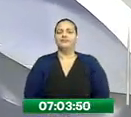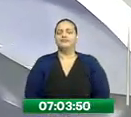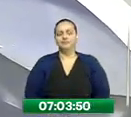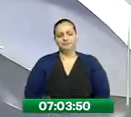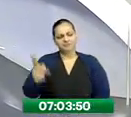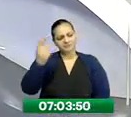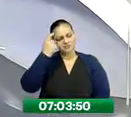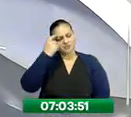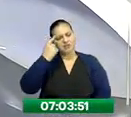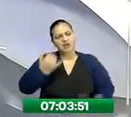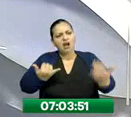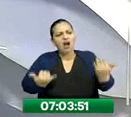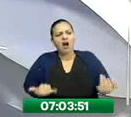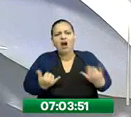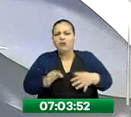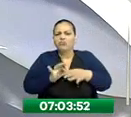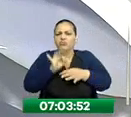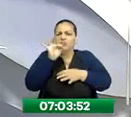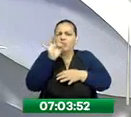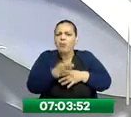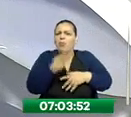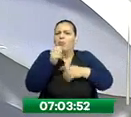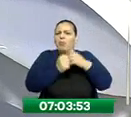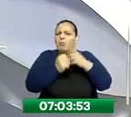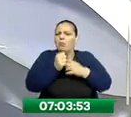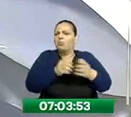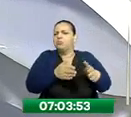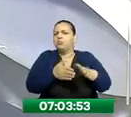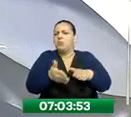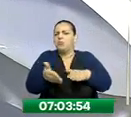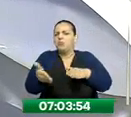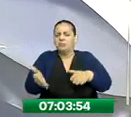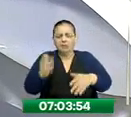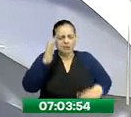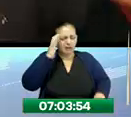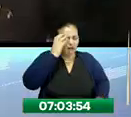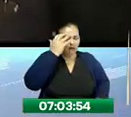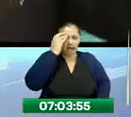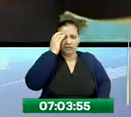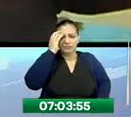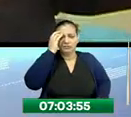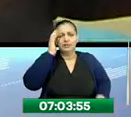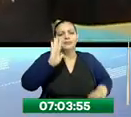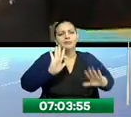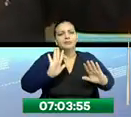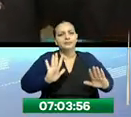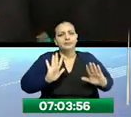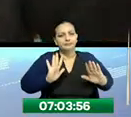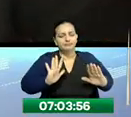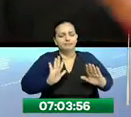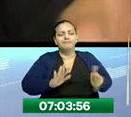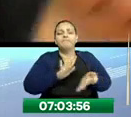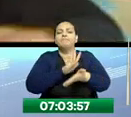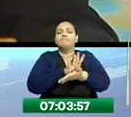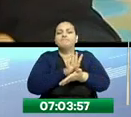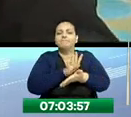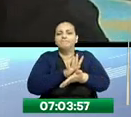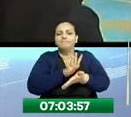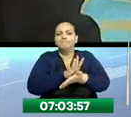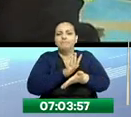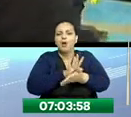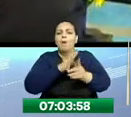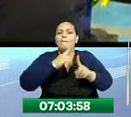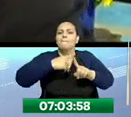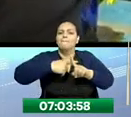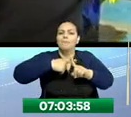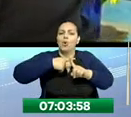reflexionar sobre la importancia de no perder la esperanza, de no perder la fe. Sí, son tiempos difíciles, momentos duros para la